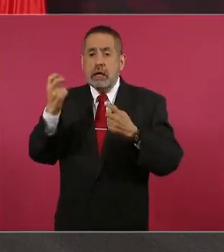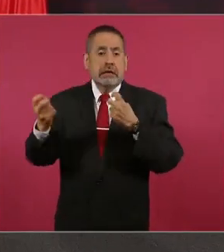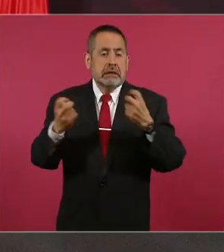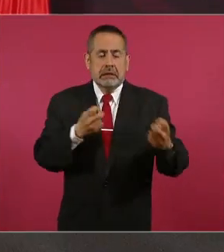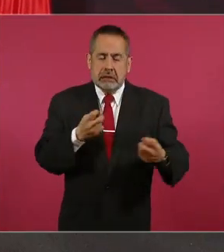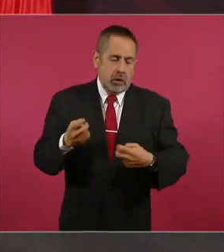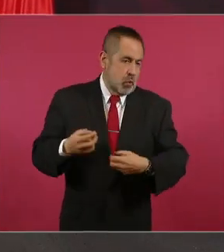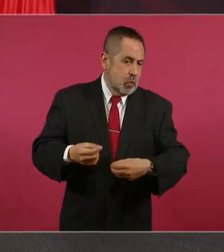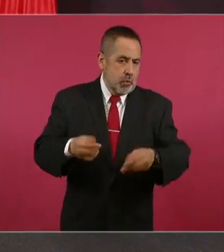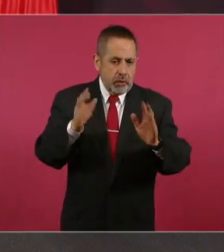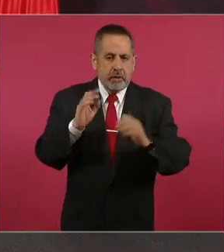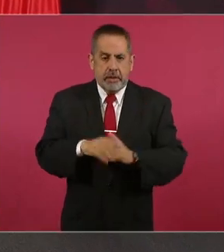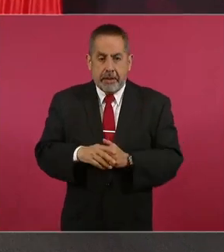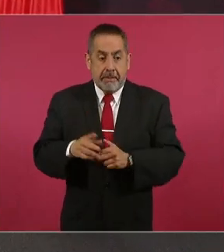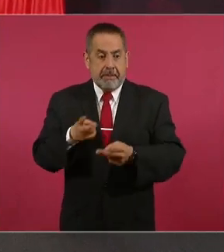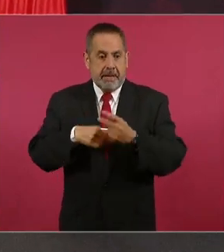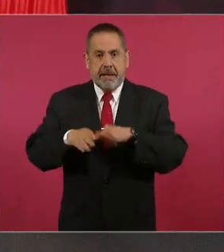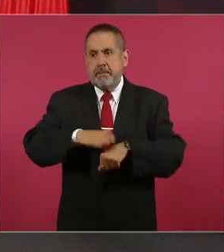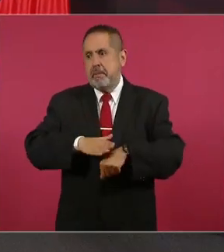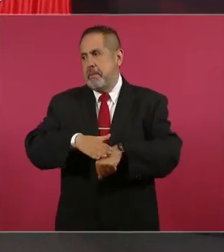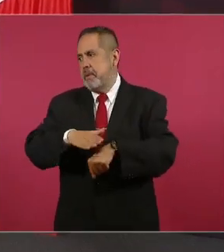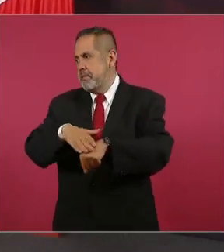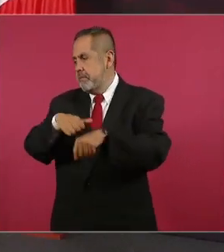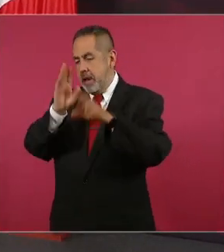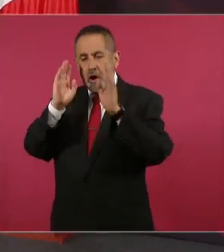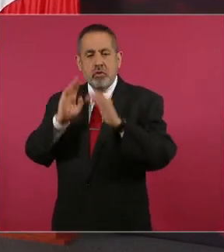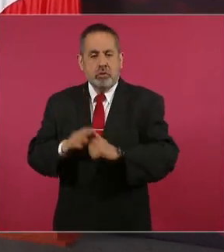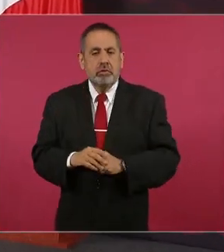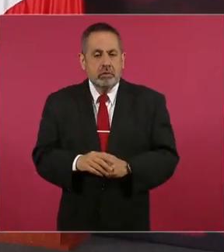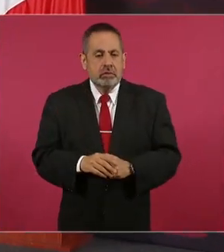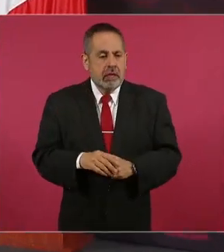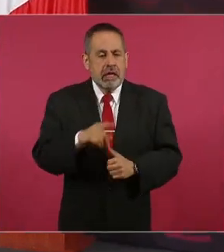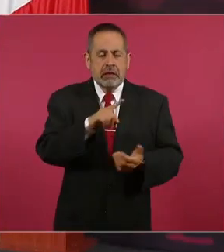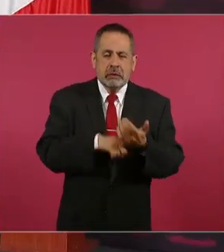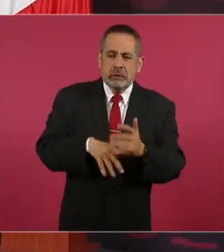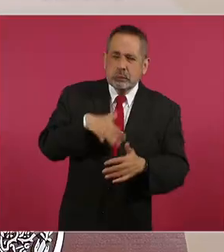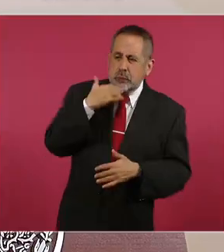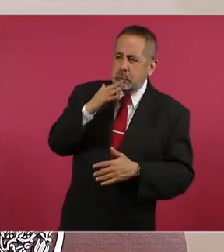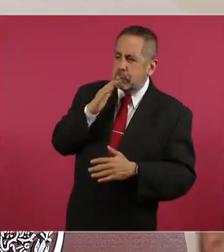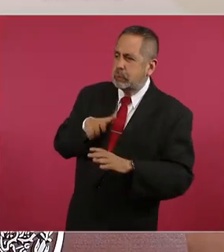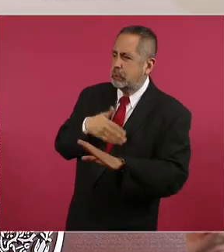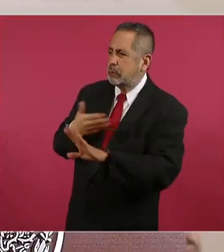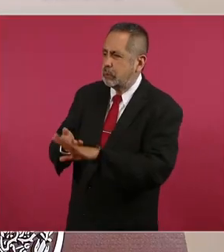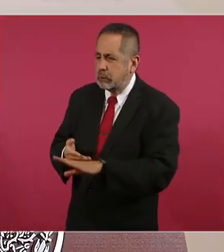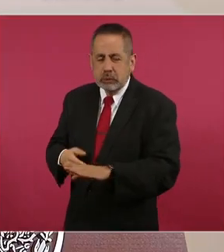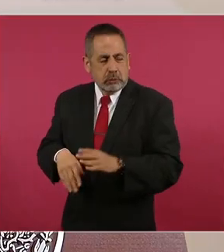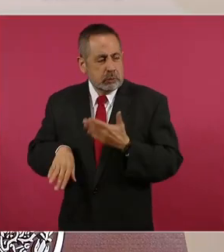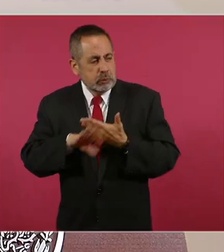y se incrementa la guerra sucia